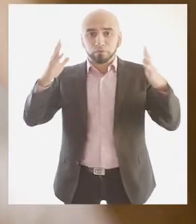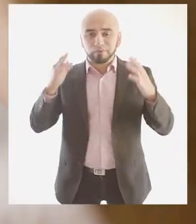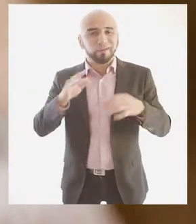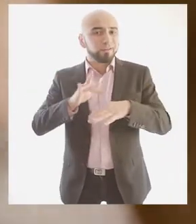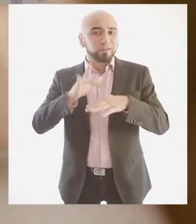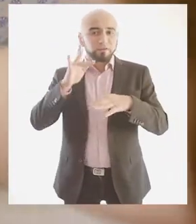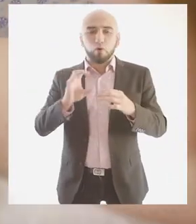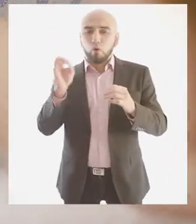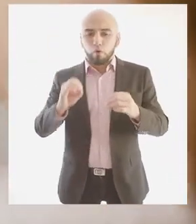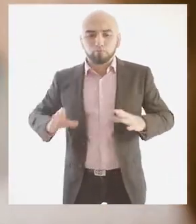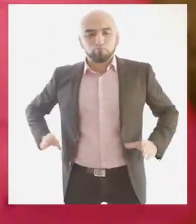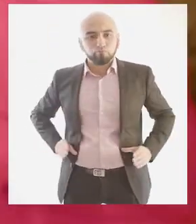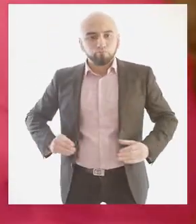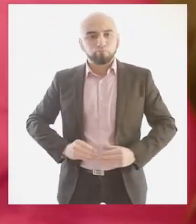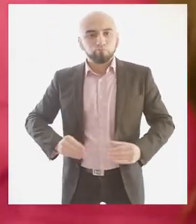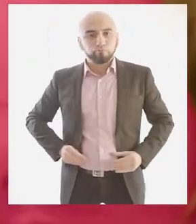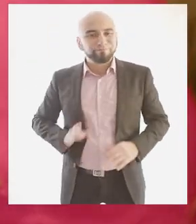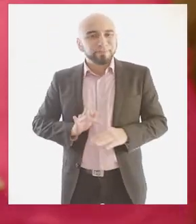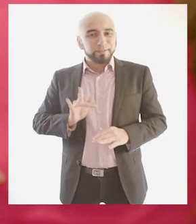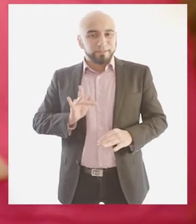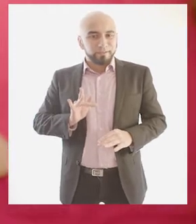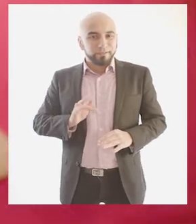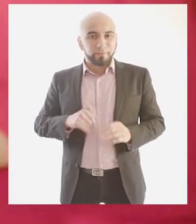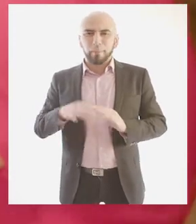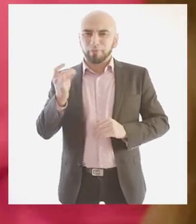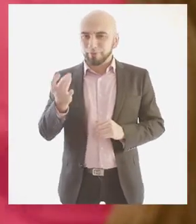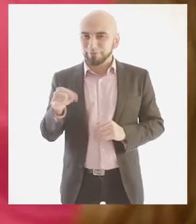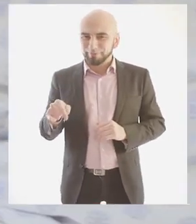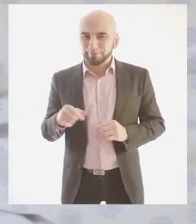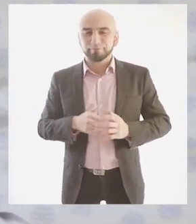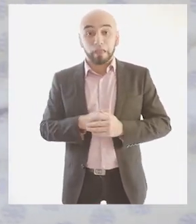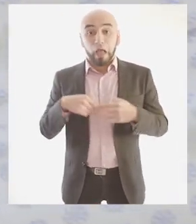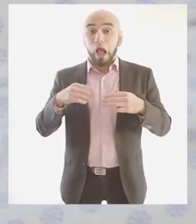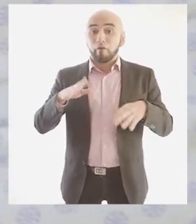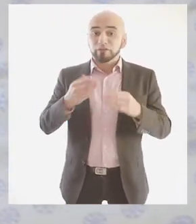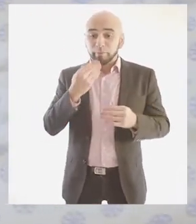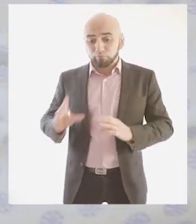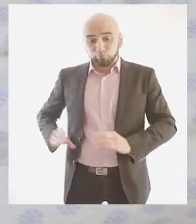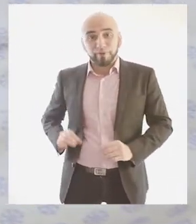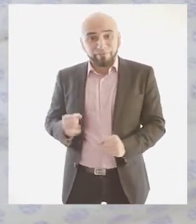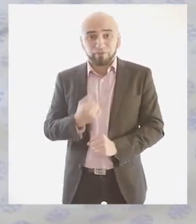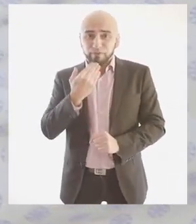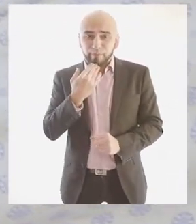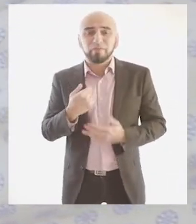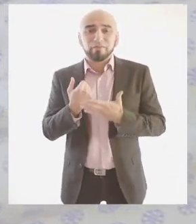o aplica compresas con calor en las zonas de mayor dolor. A veces, el frío local también produce